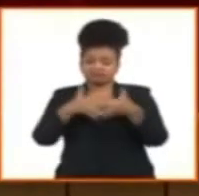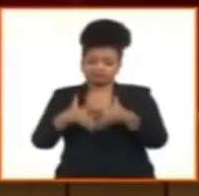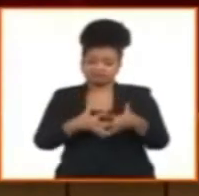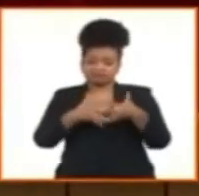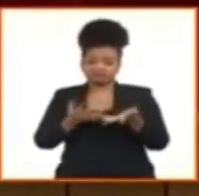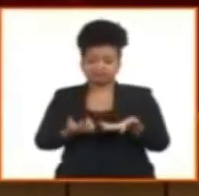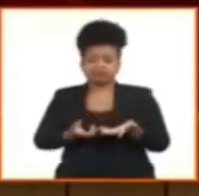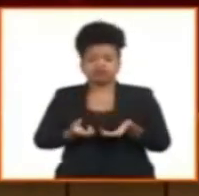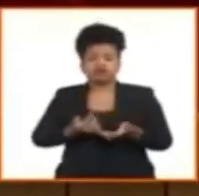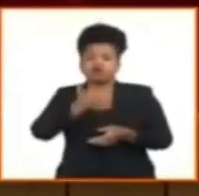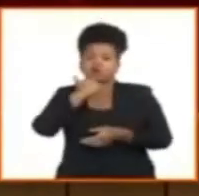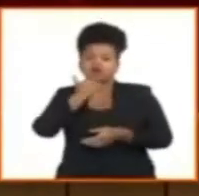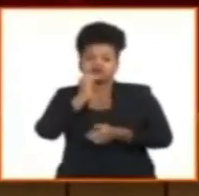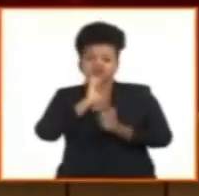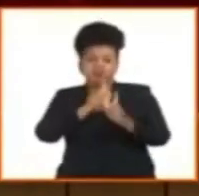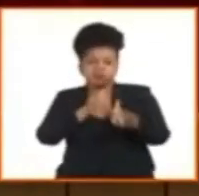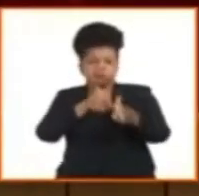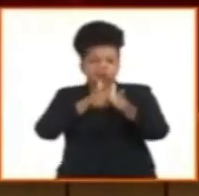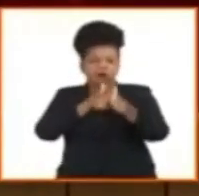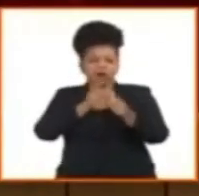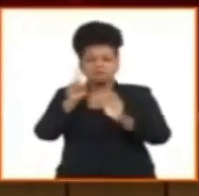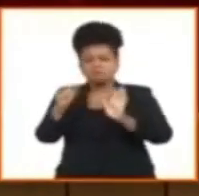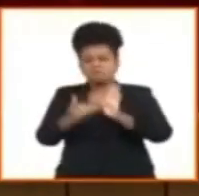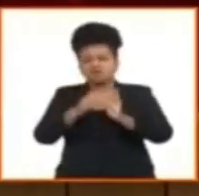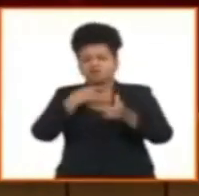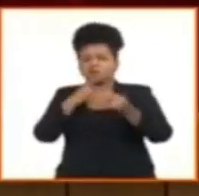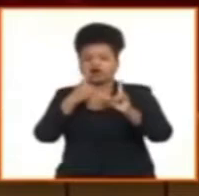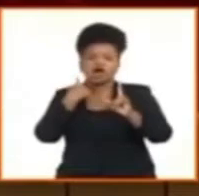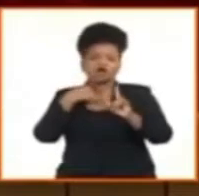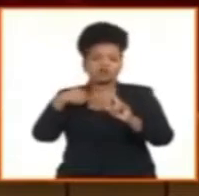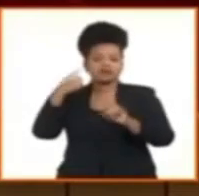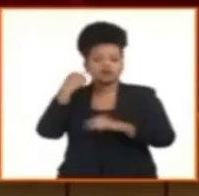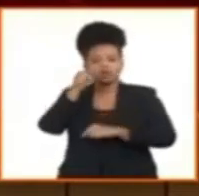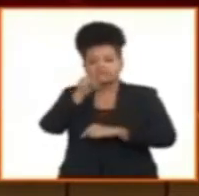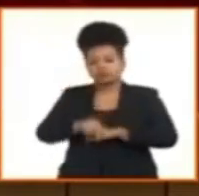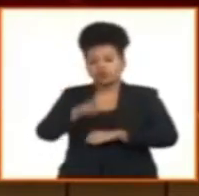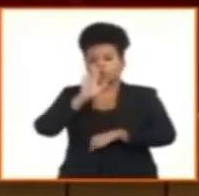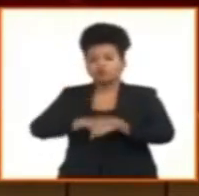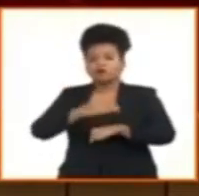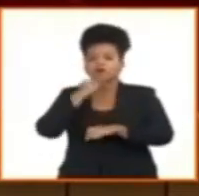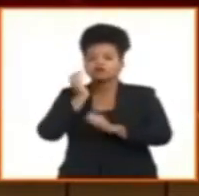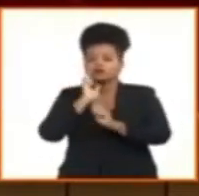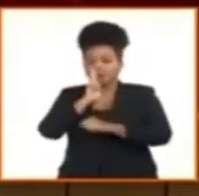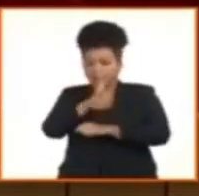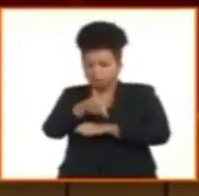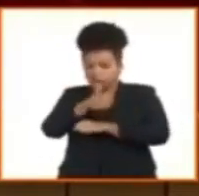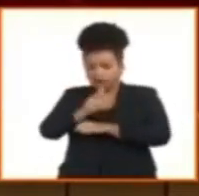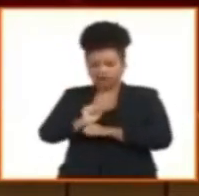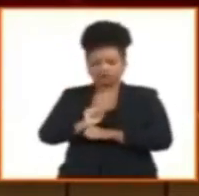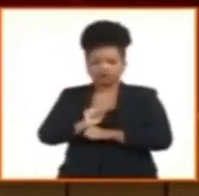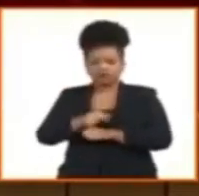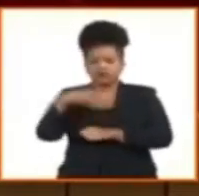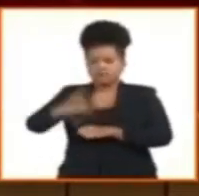brutalidad policial y las más de 1000 muertes en el año anterior de personas por disparos de la policía, la explotación laboral en las